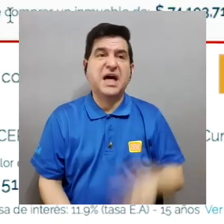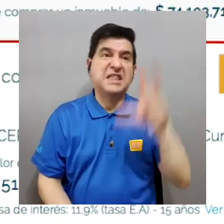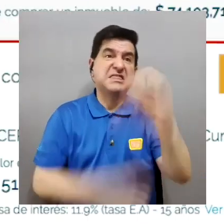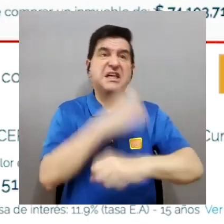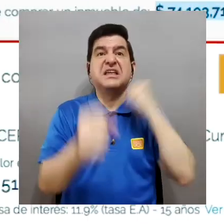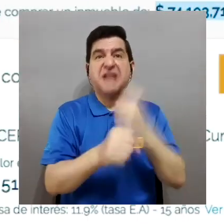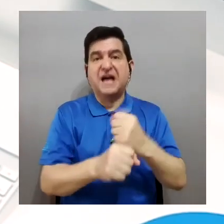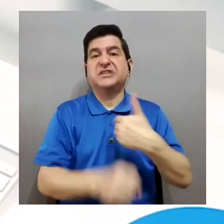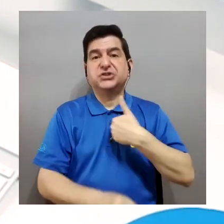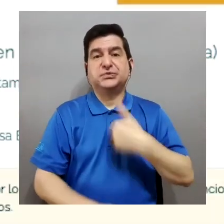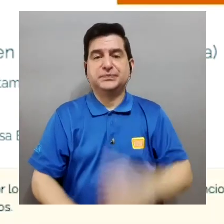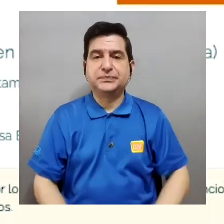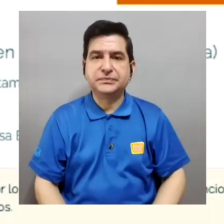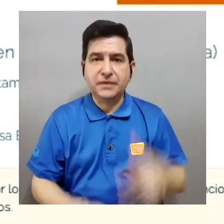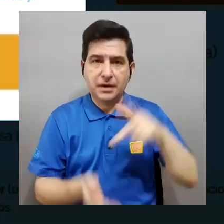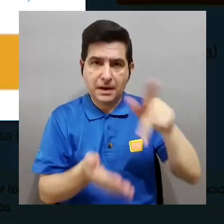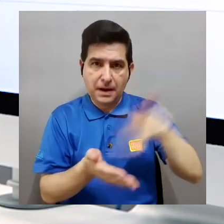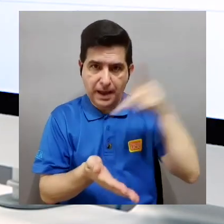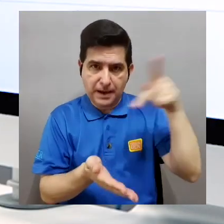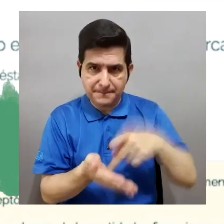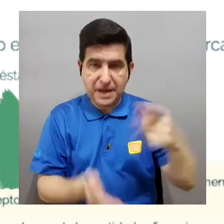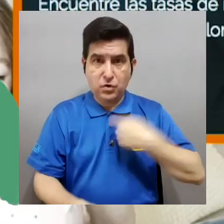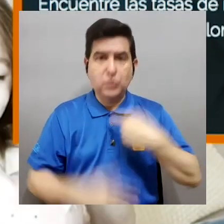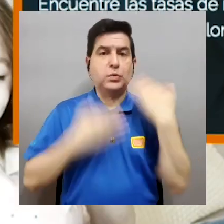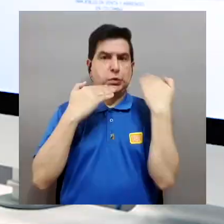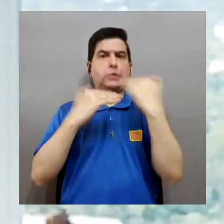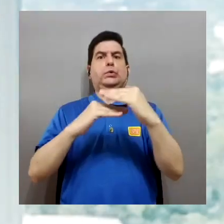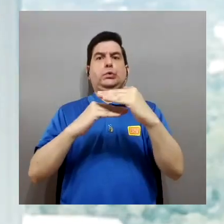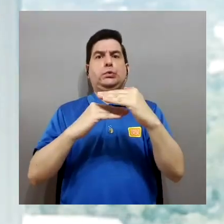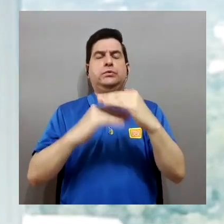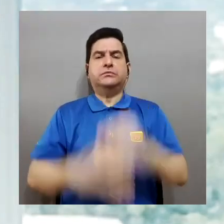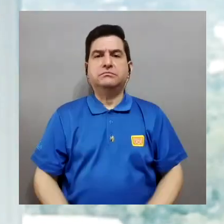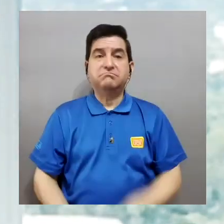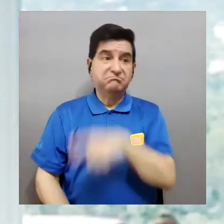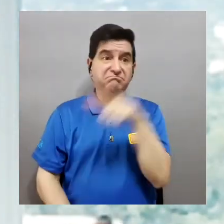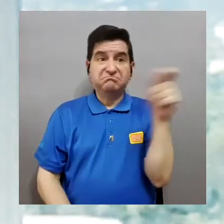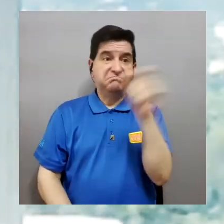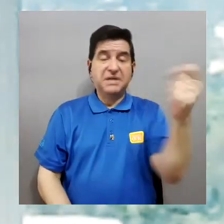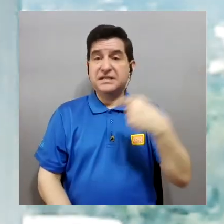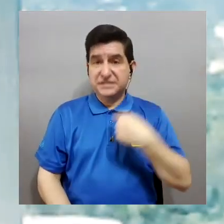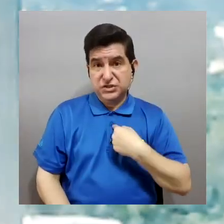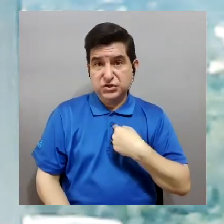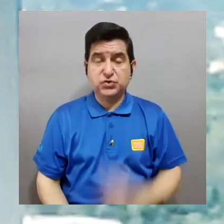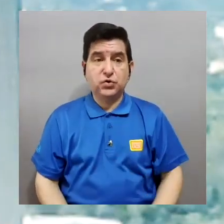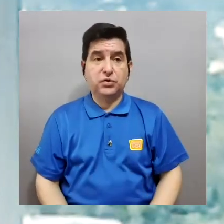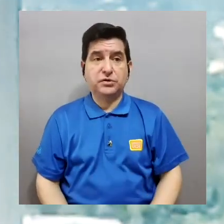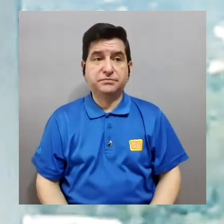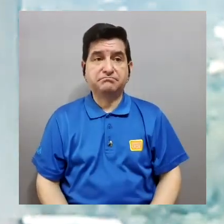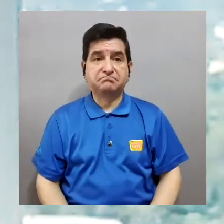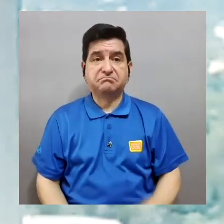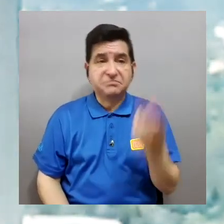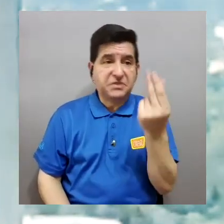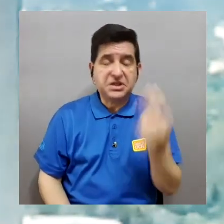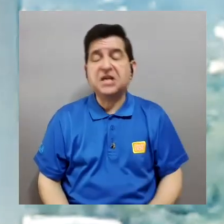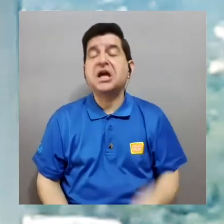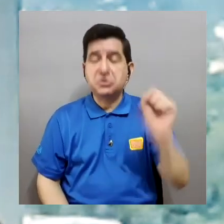30 años. Sí, el salario queda un poco limitado. Hay meses que tengo sobra una cantidad,